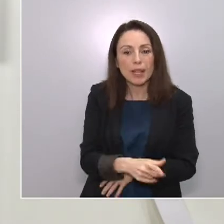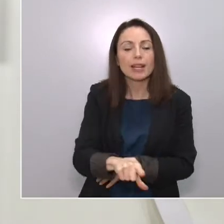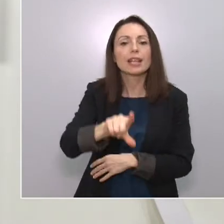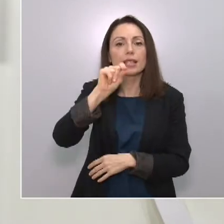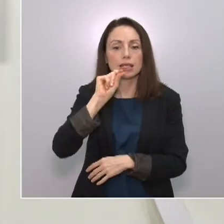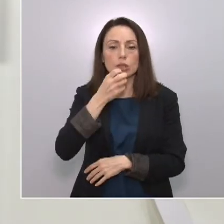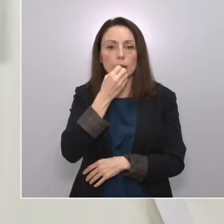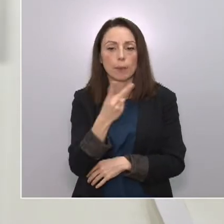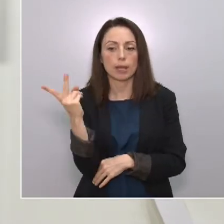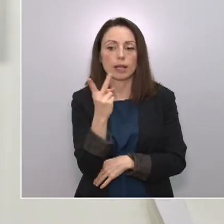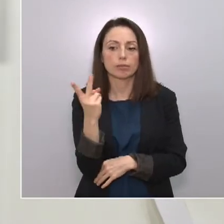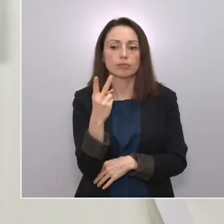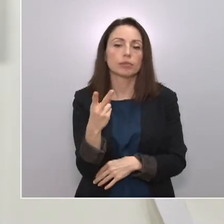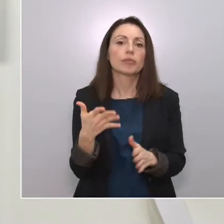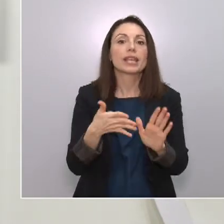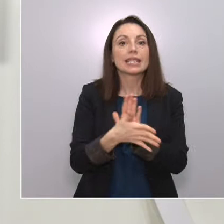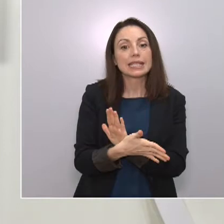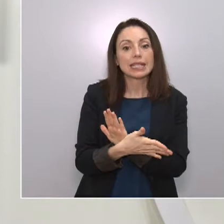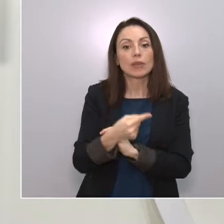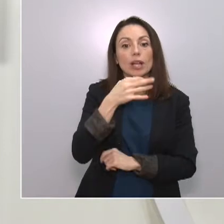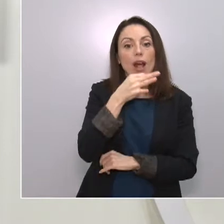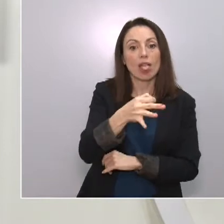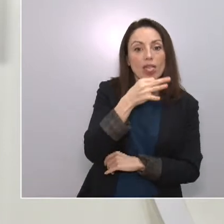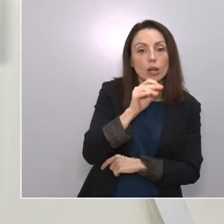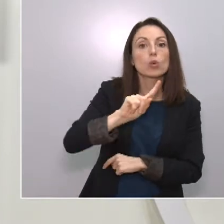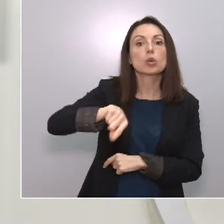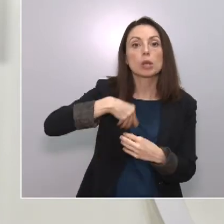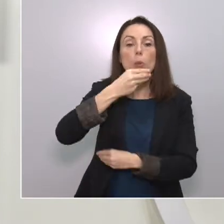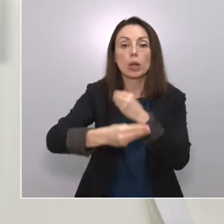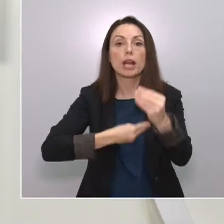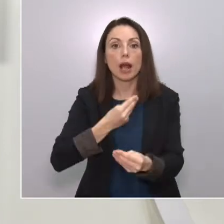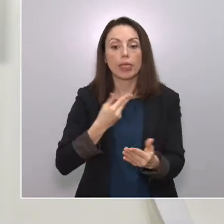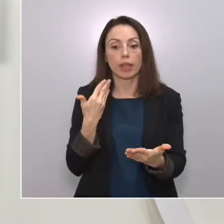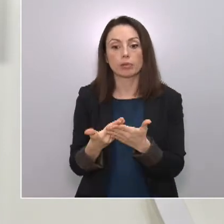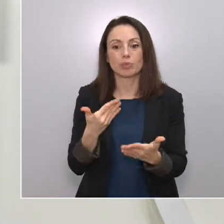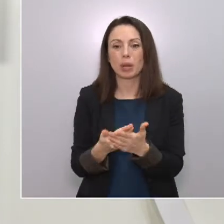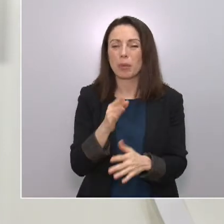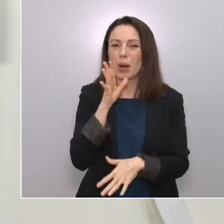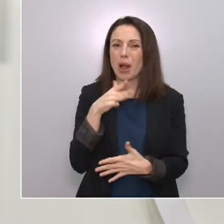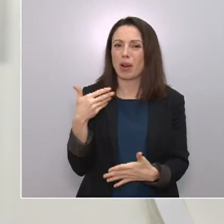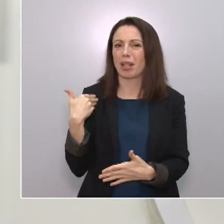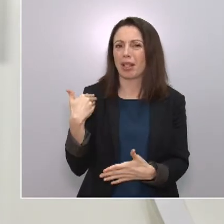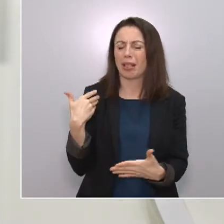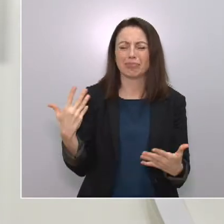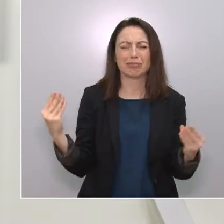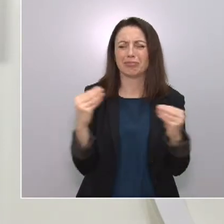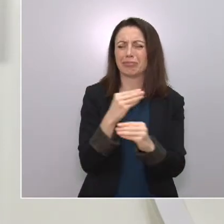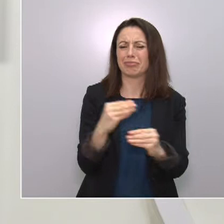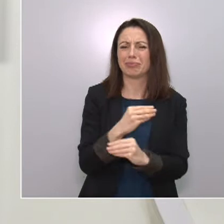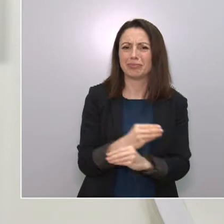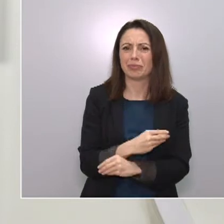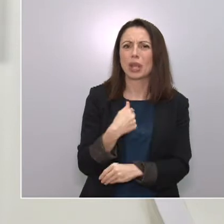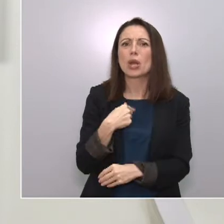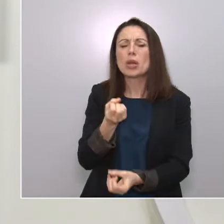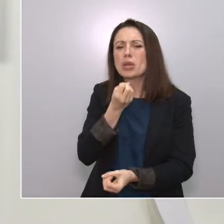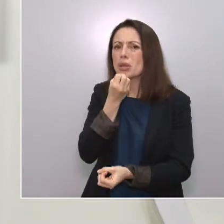decisiones. Apoyar con palabras y con hechos, algo que va en la línea contraria a lo que hemos visto estos días. También le he